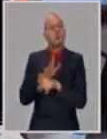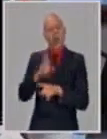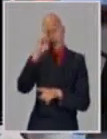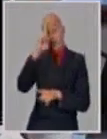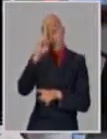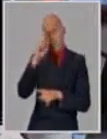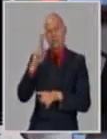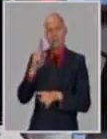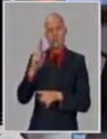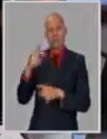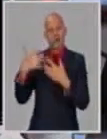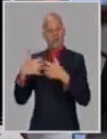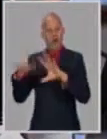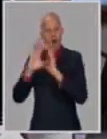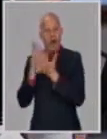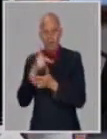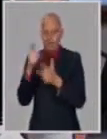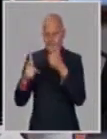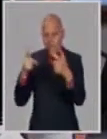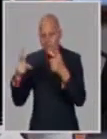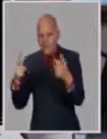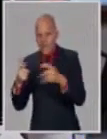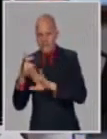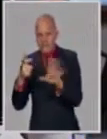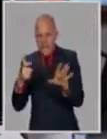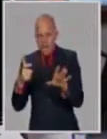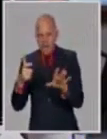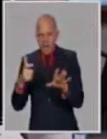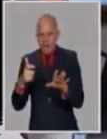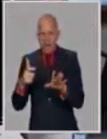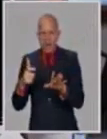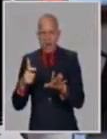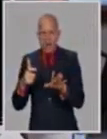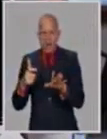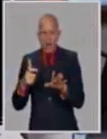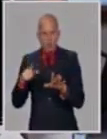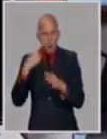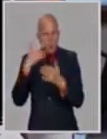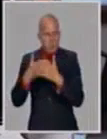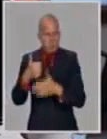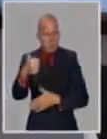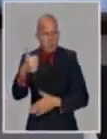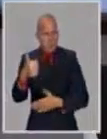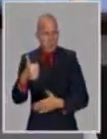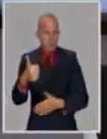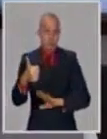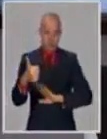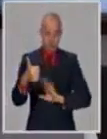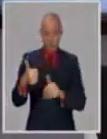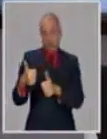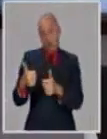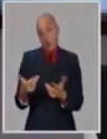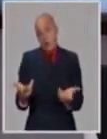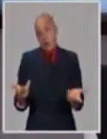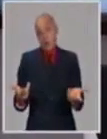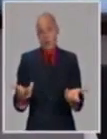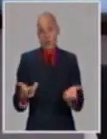que está dando los análisis de la fase 2 y de la fase 1 son muy positivos. Sí, para hacer estos estudios se han